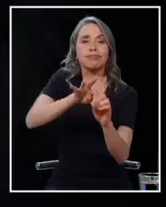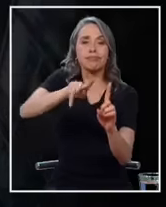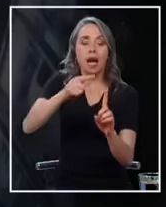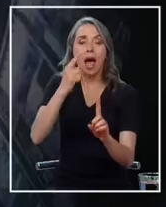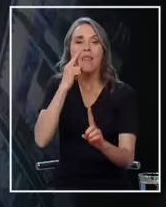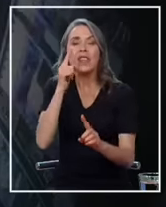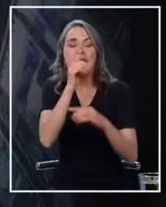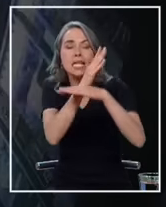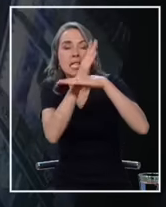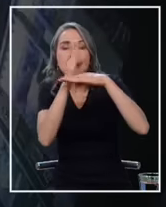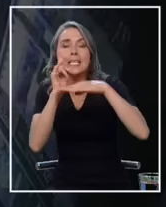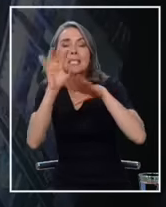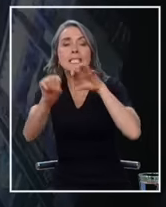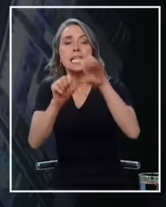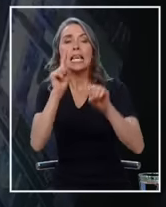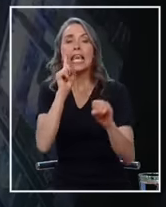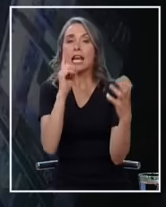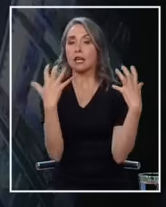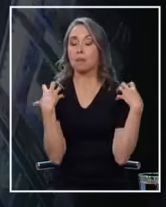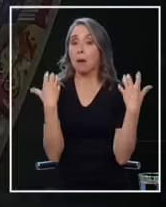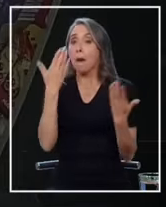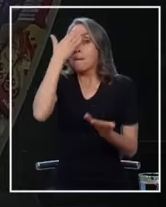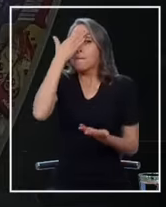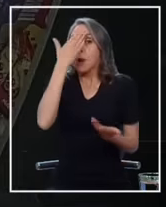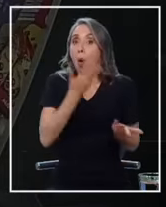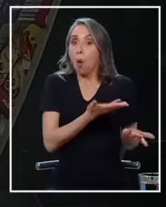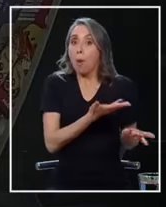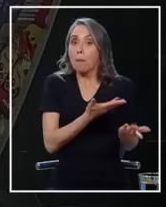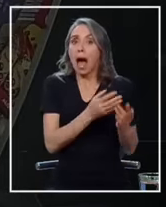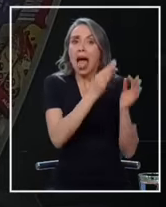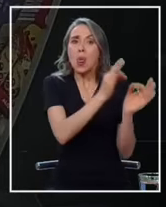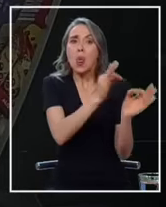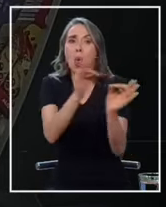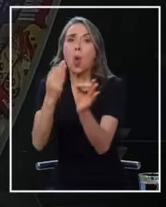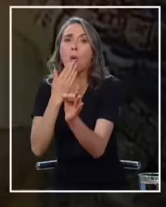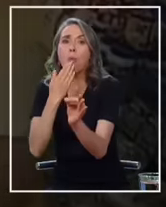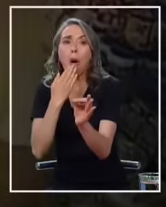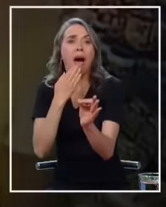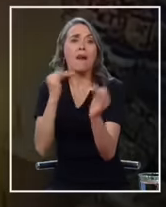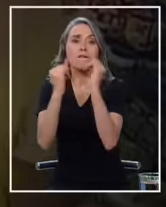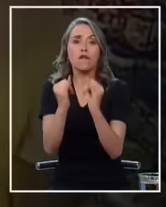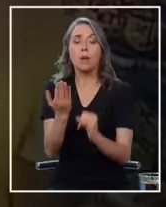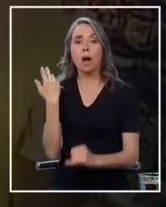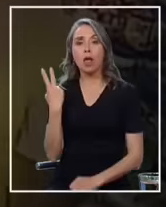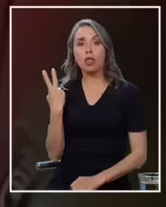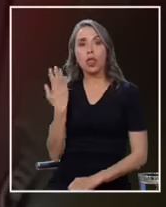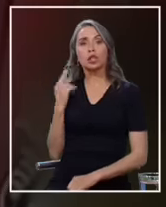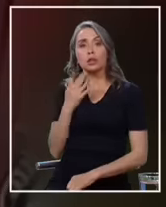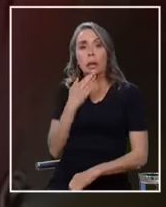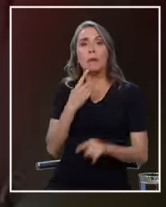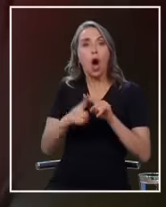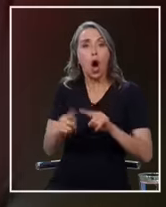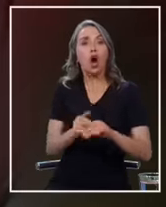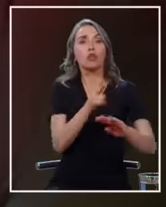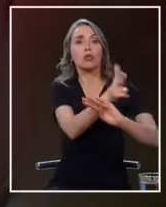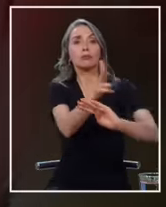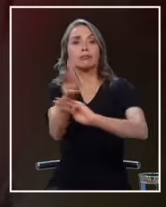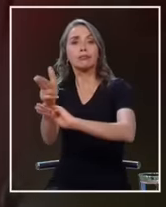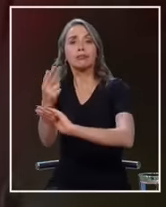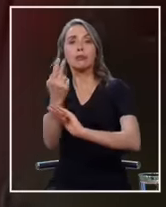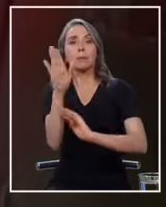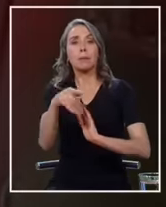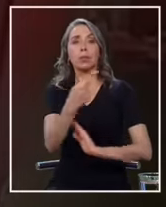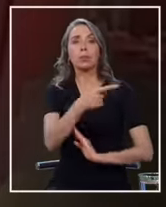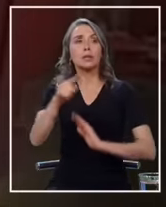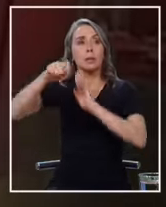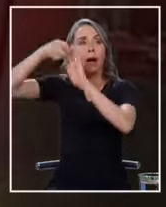hechos. Casos que generan preocupación. El modus operandi coincide con otros dos casos recientes. Los registros son de hace menos de una